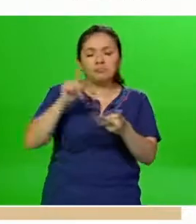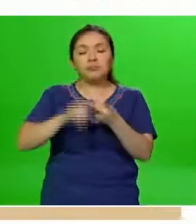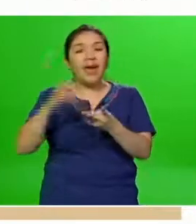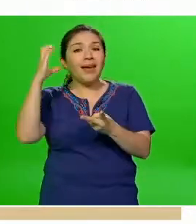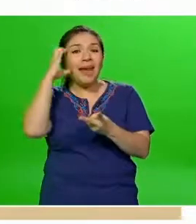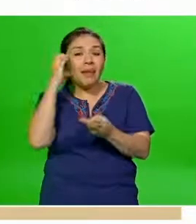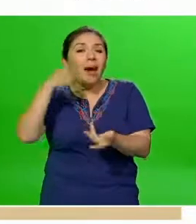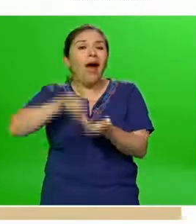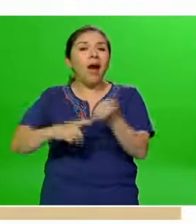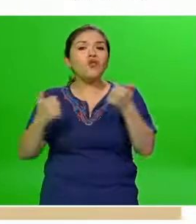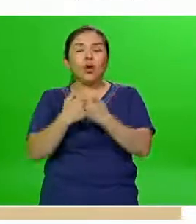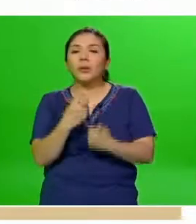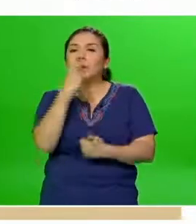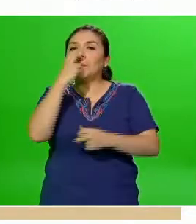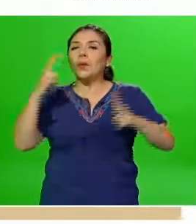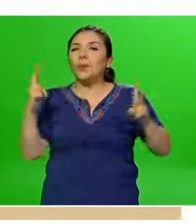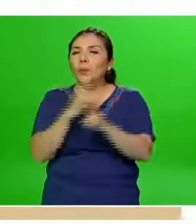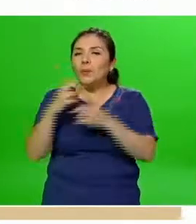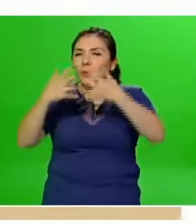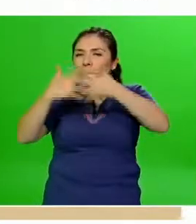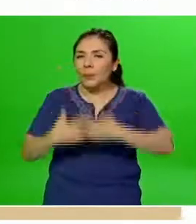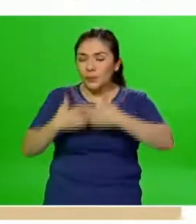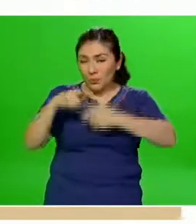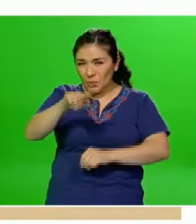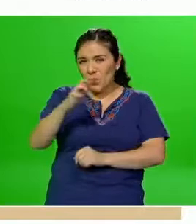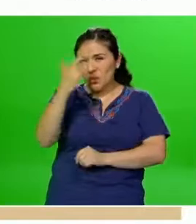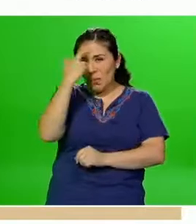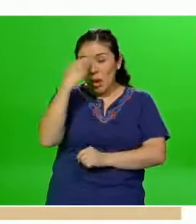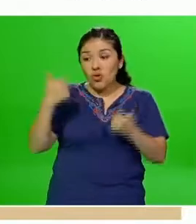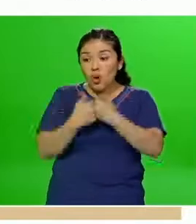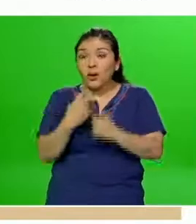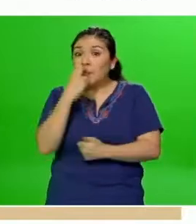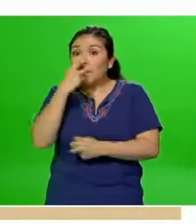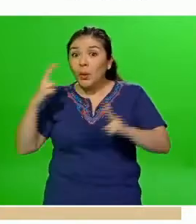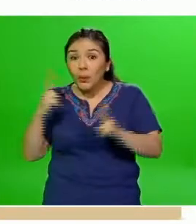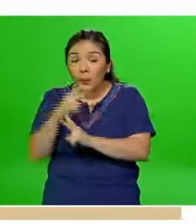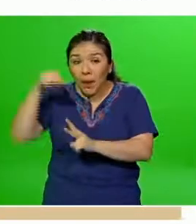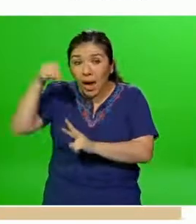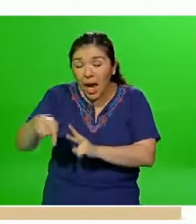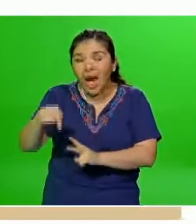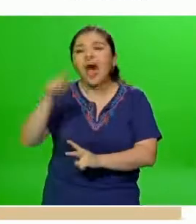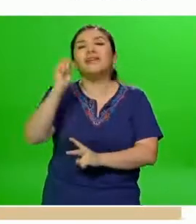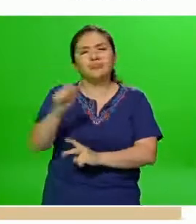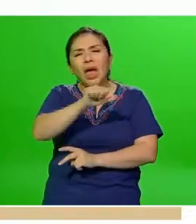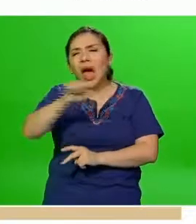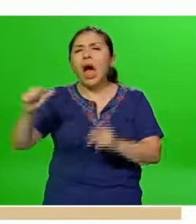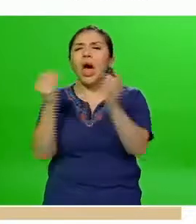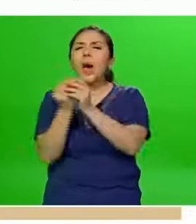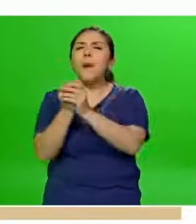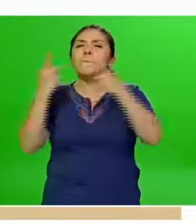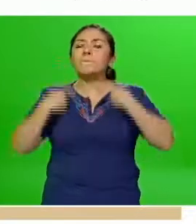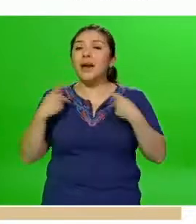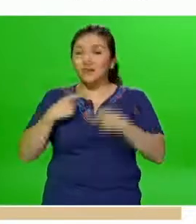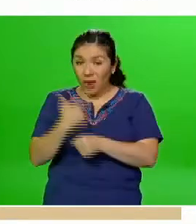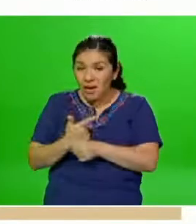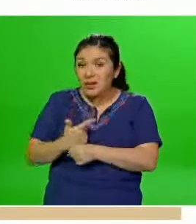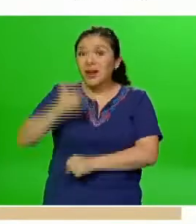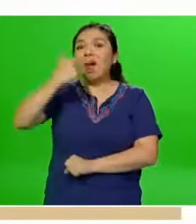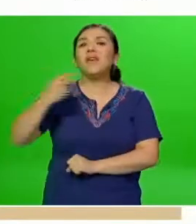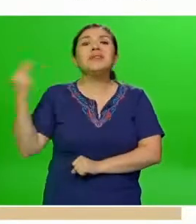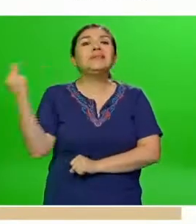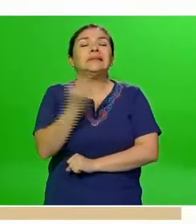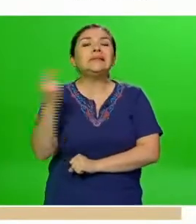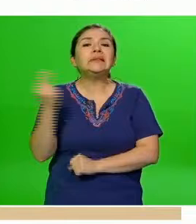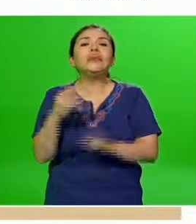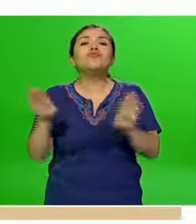ventilador mecánico. Recordando que estas camas que son con ventilador mecánico son aquellas personas graves que